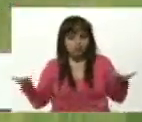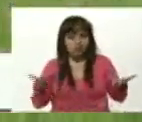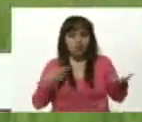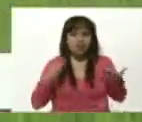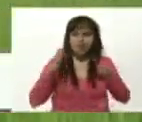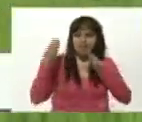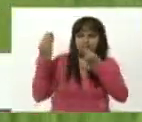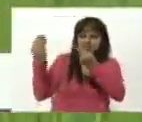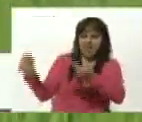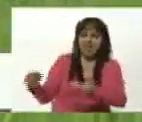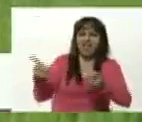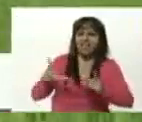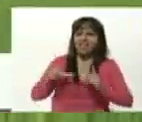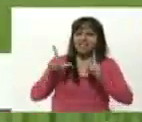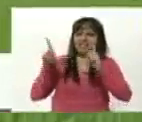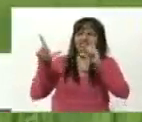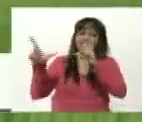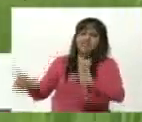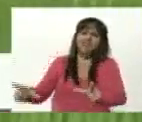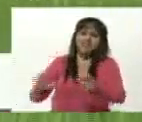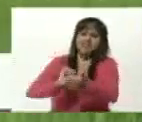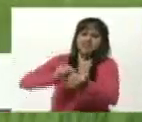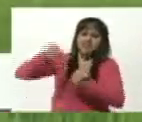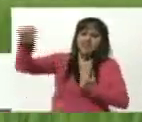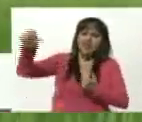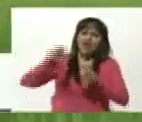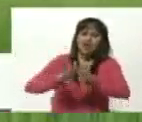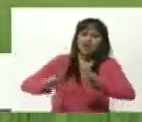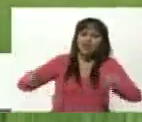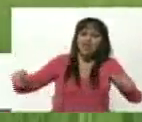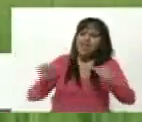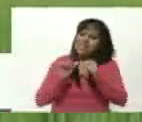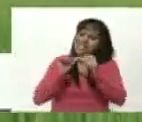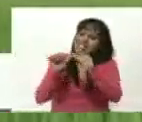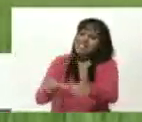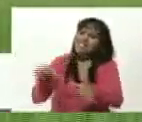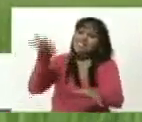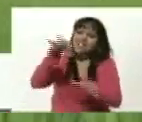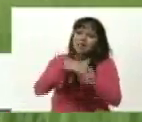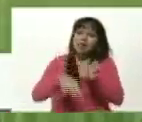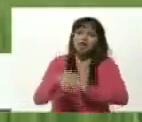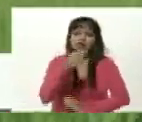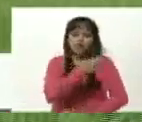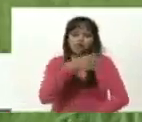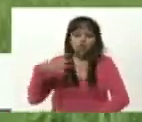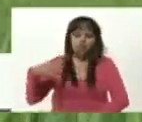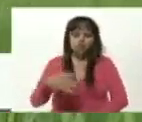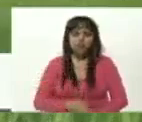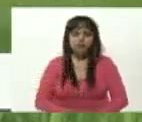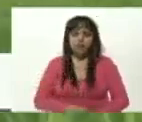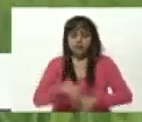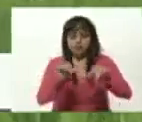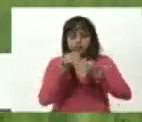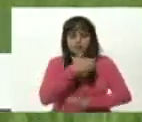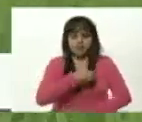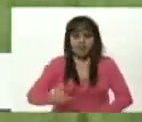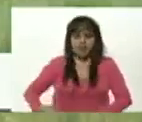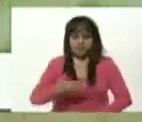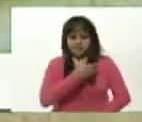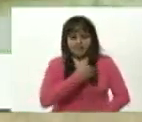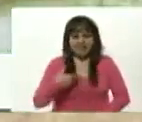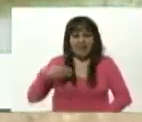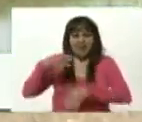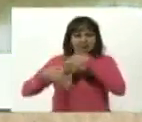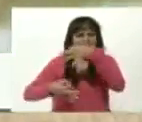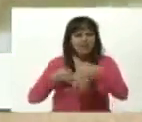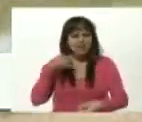entregarle título de tierra para seguir sembrando arroz. De tal manera, presidente, quería yo explicarle